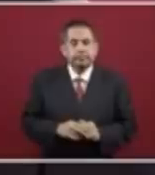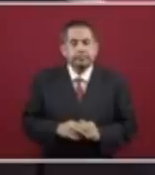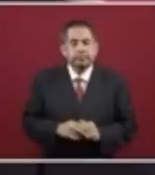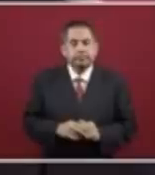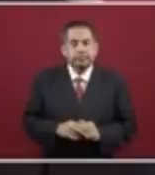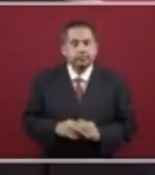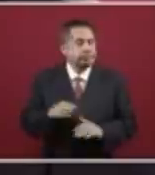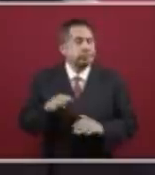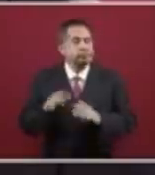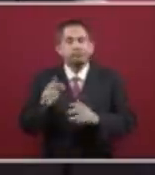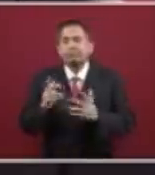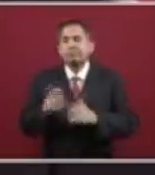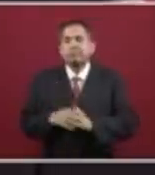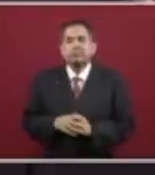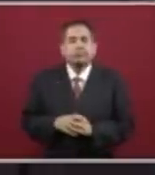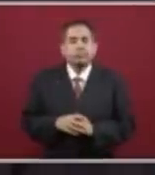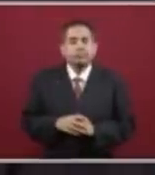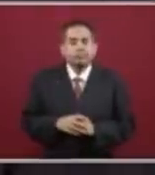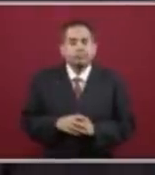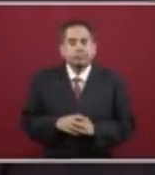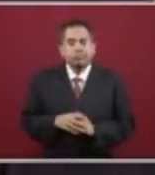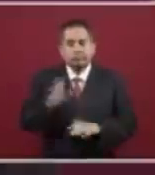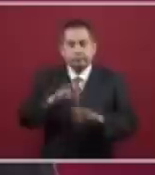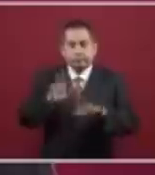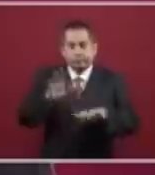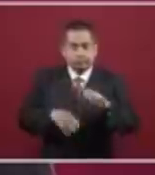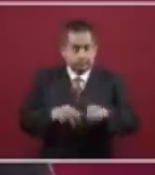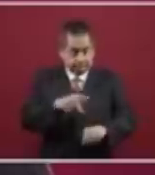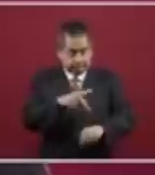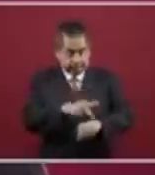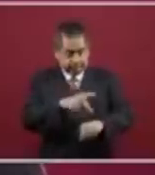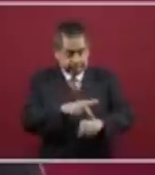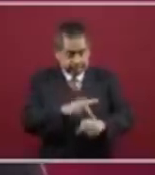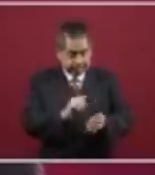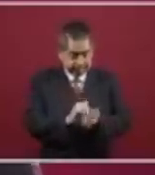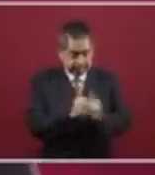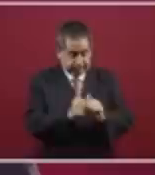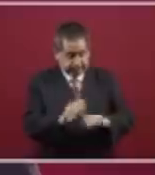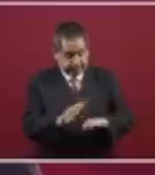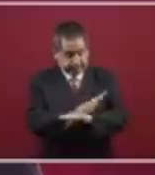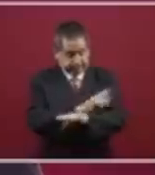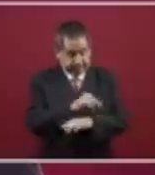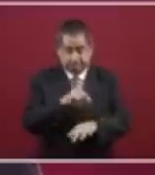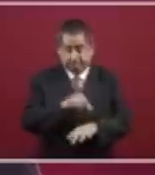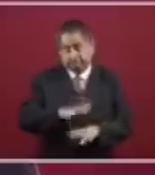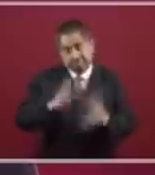A veces hasta las piedras cambian de modo de parecer.